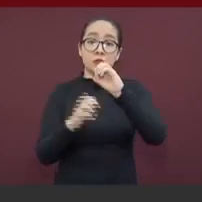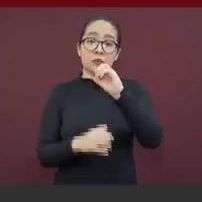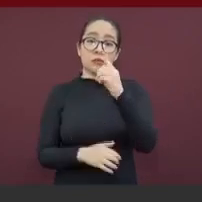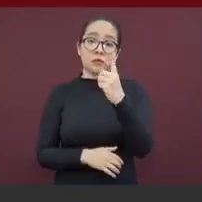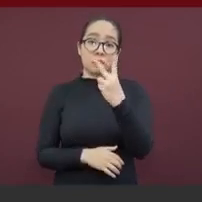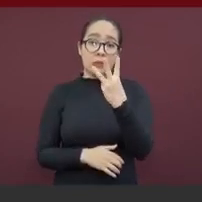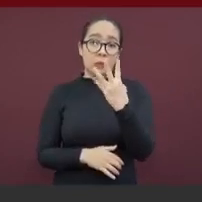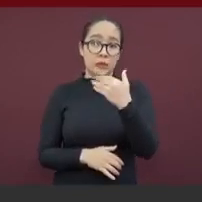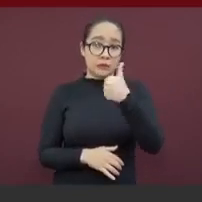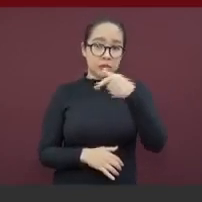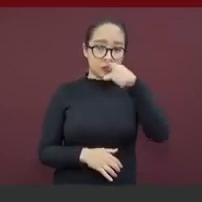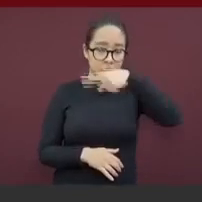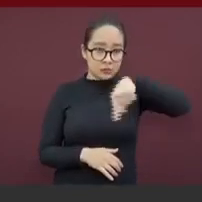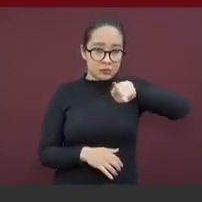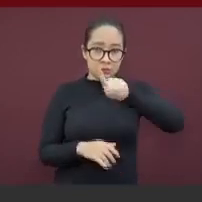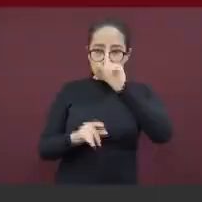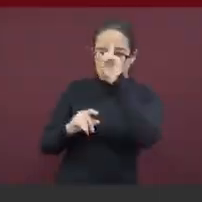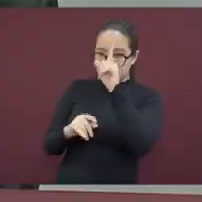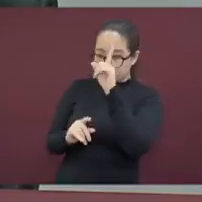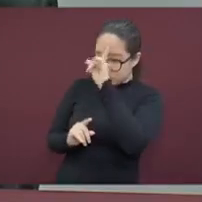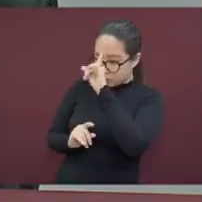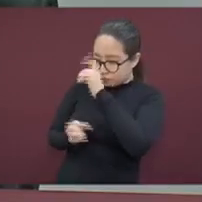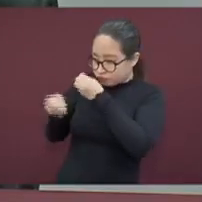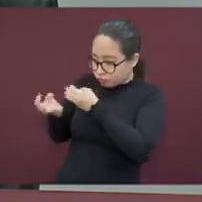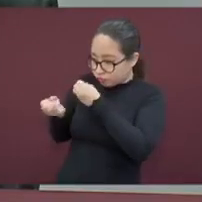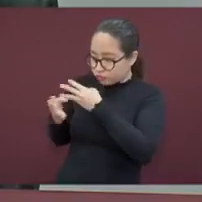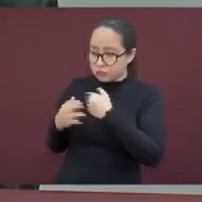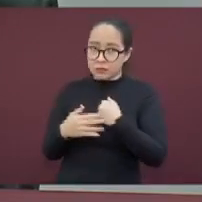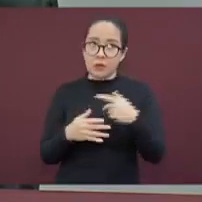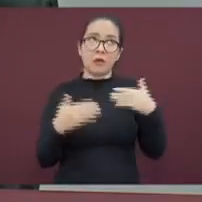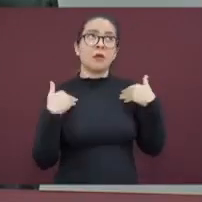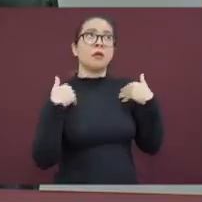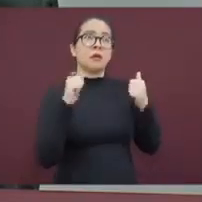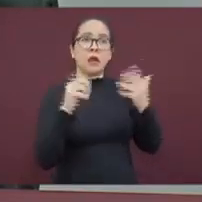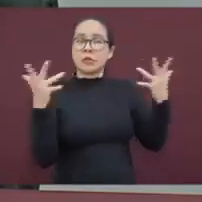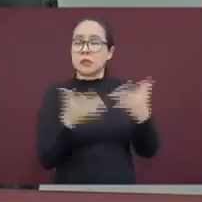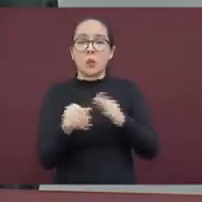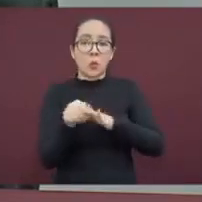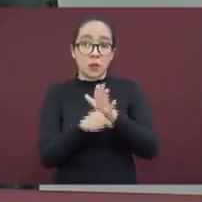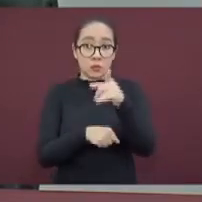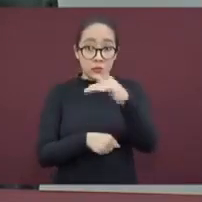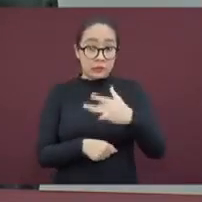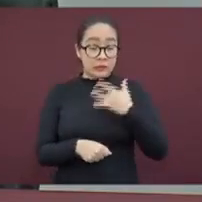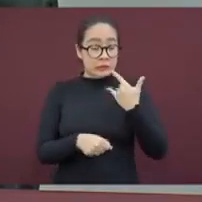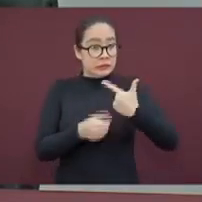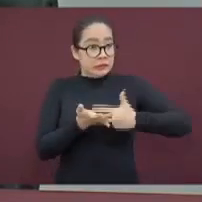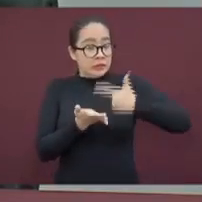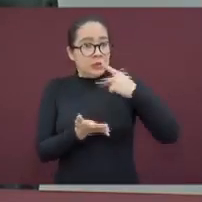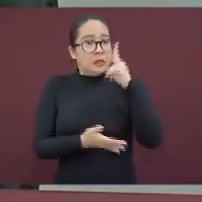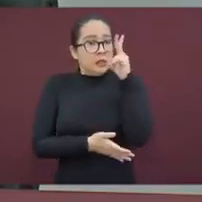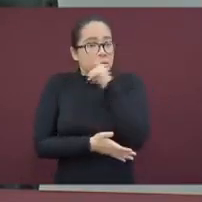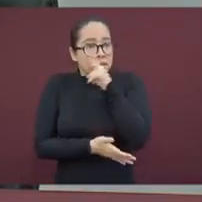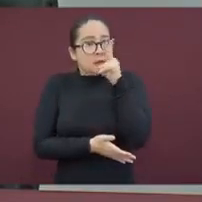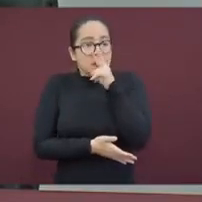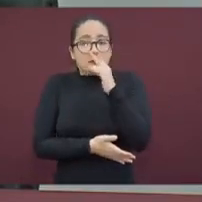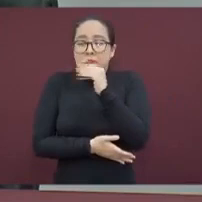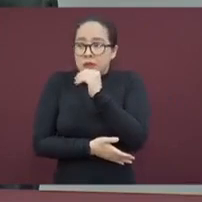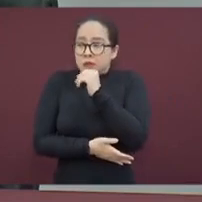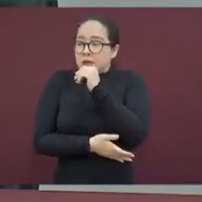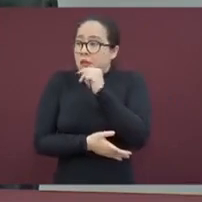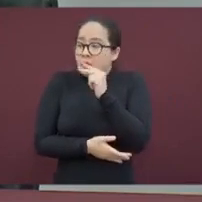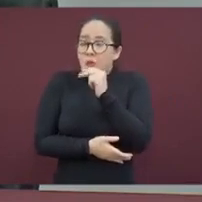asesorías sobre qué debes de hacer si tiene síntomas graves como falta de aire dificultad para respirar